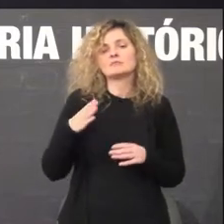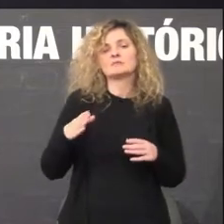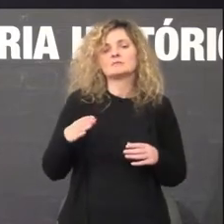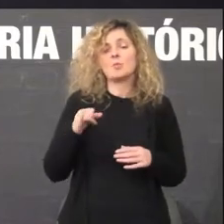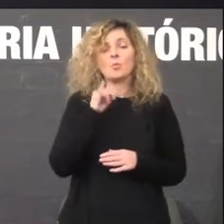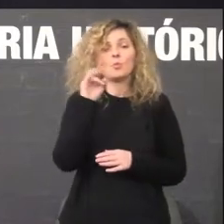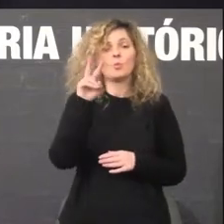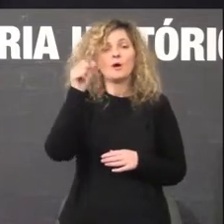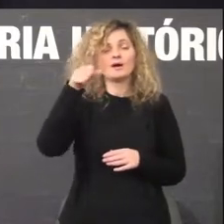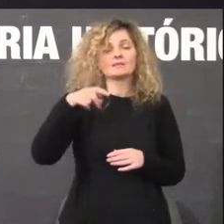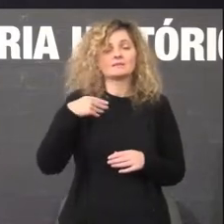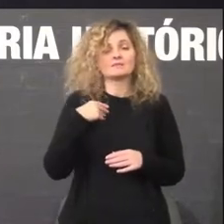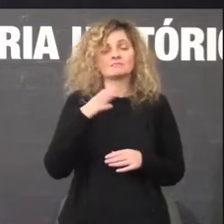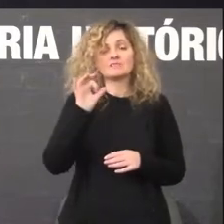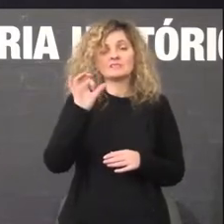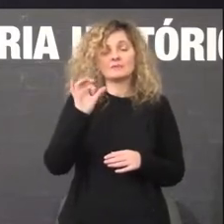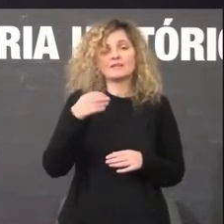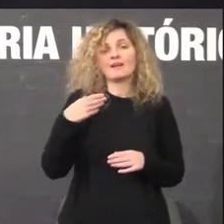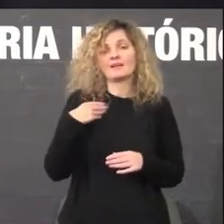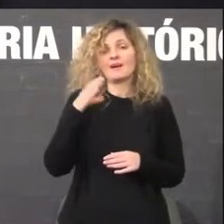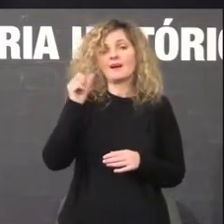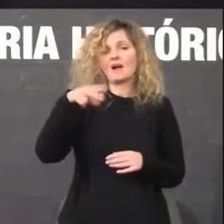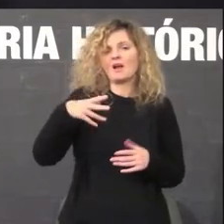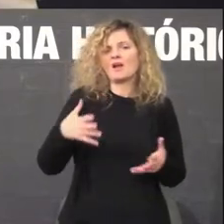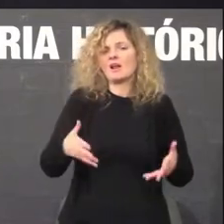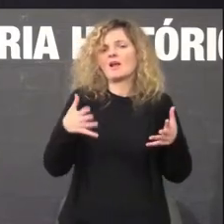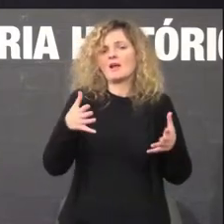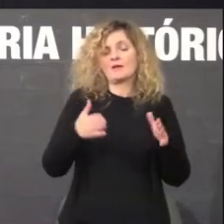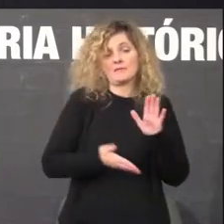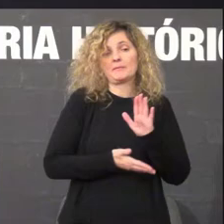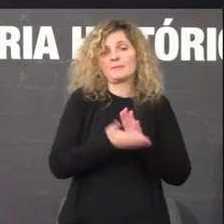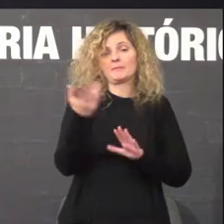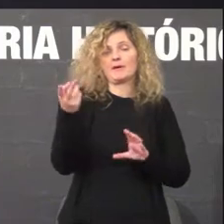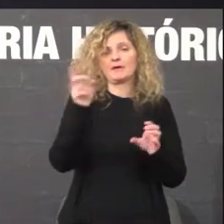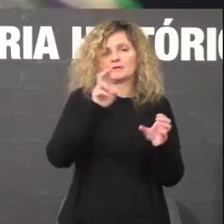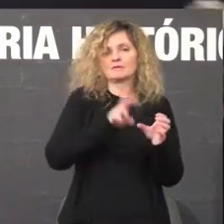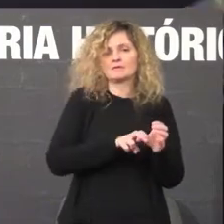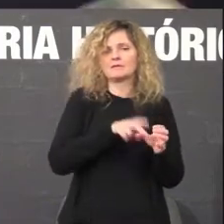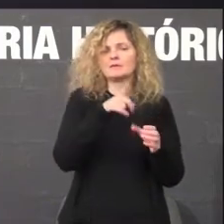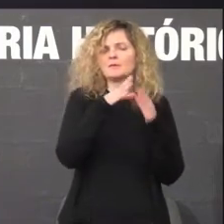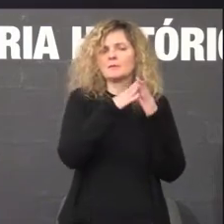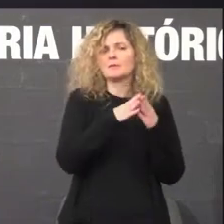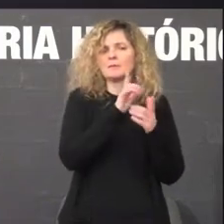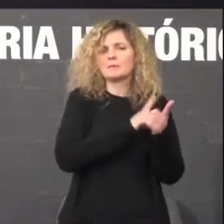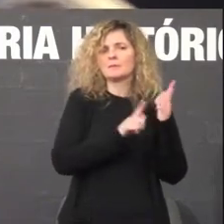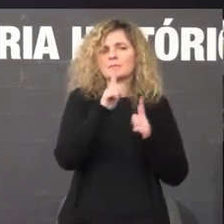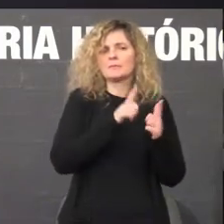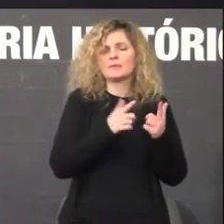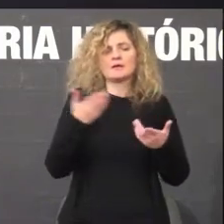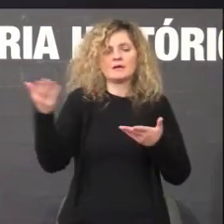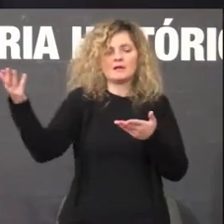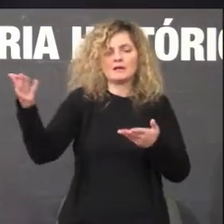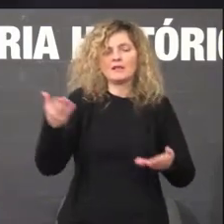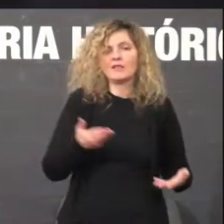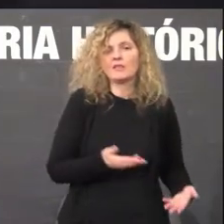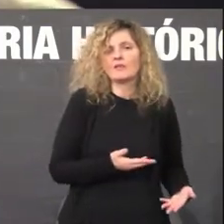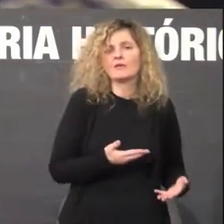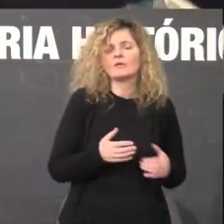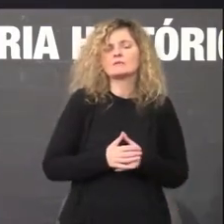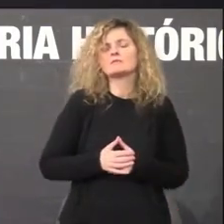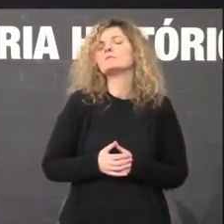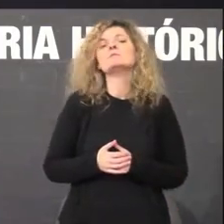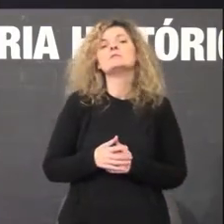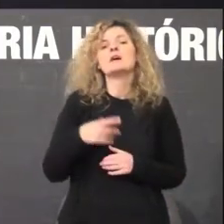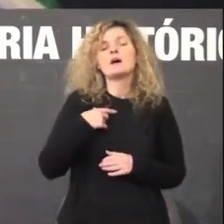va, que es un viaje que les encanta. Entonces él va. Ese viaje le reciben, sobre todo